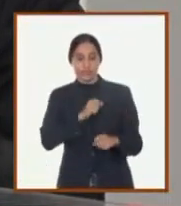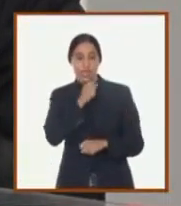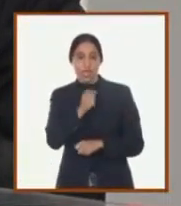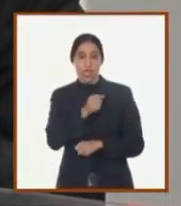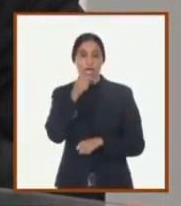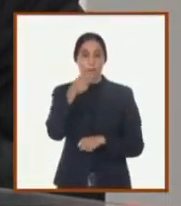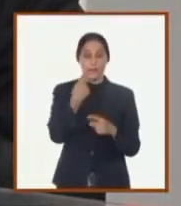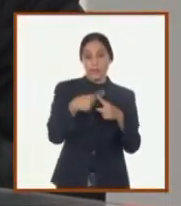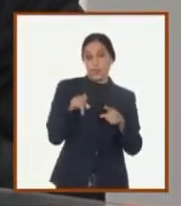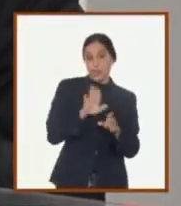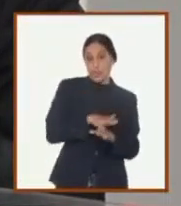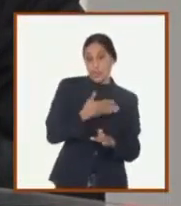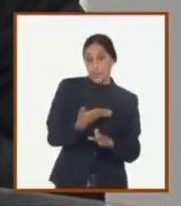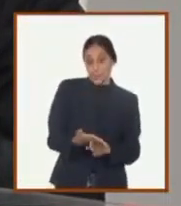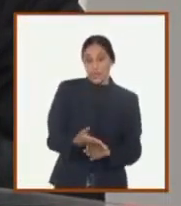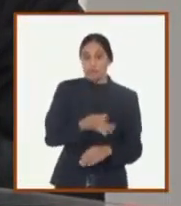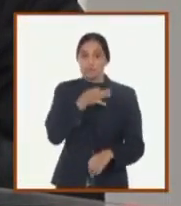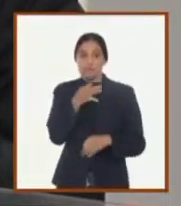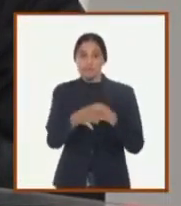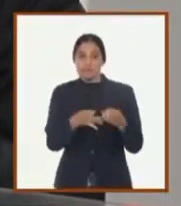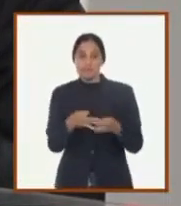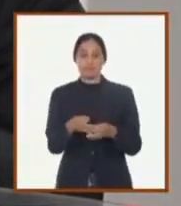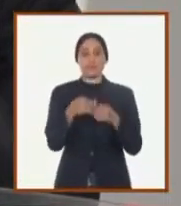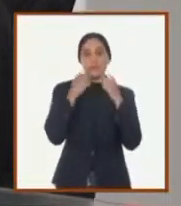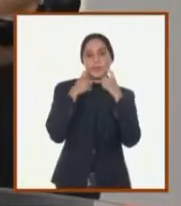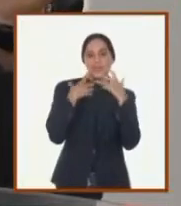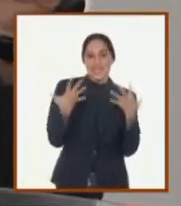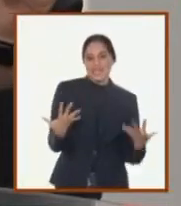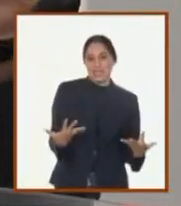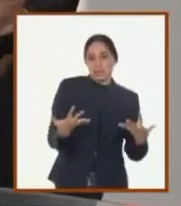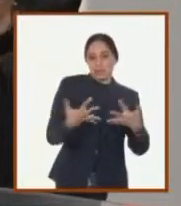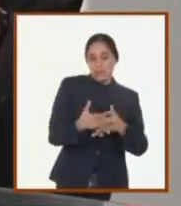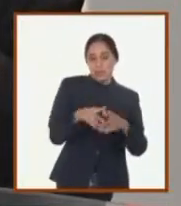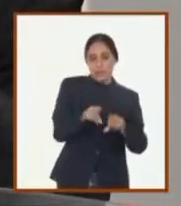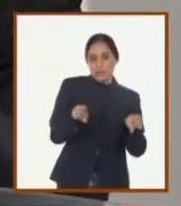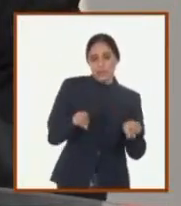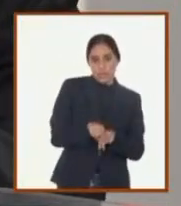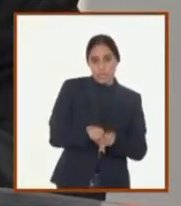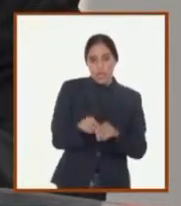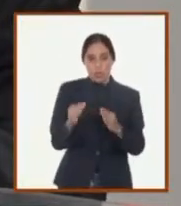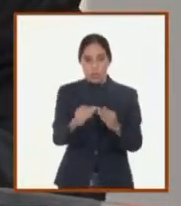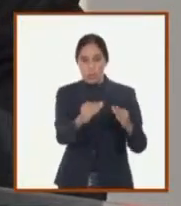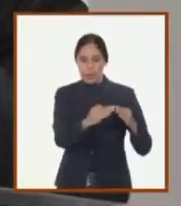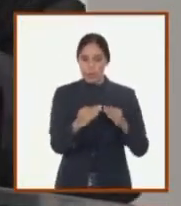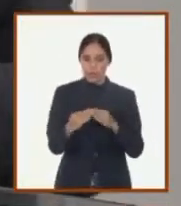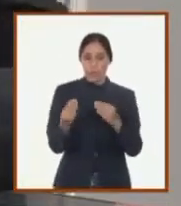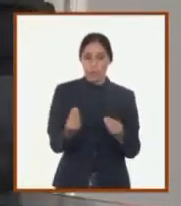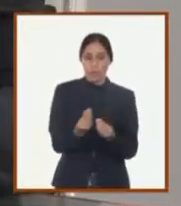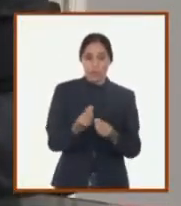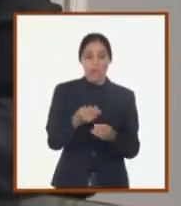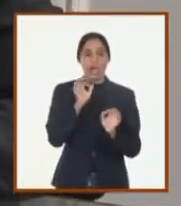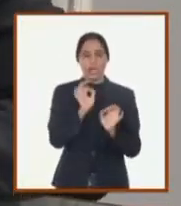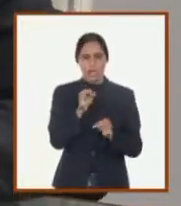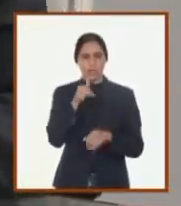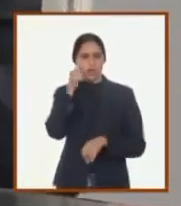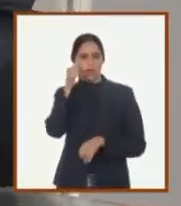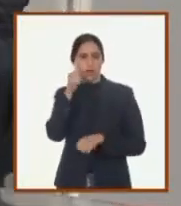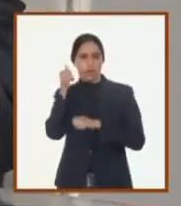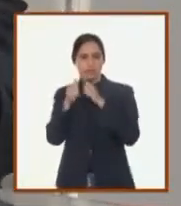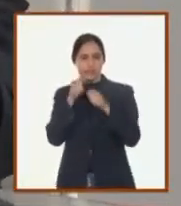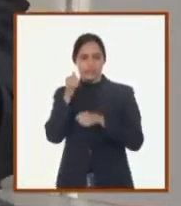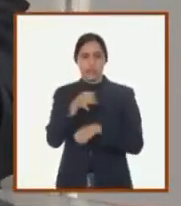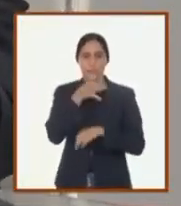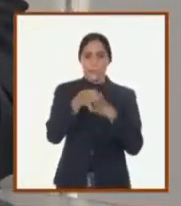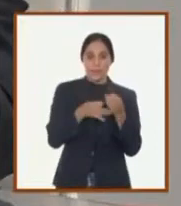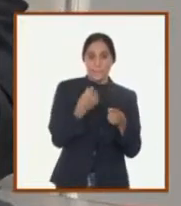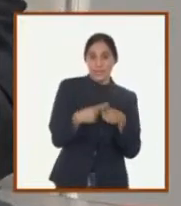en est en esta parte hablar de las relaciones de la oficina con la comunidad ya ahí se habló en el material pero nosotros estamos enclavados en una zona y